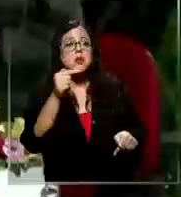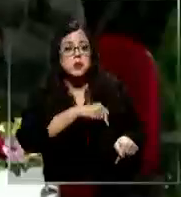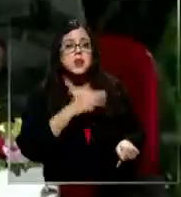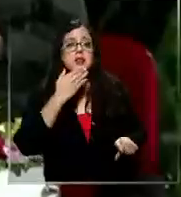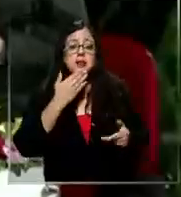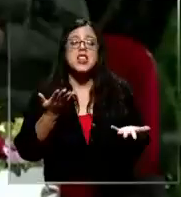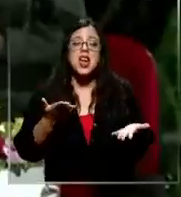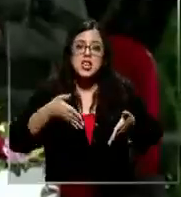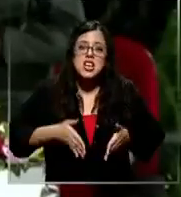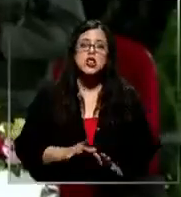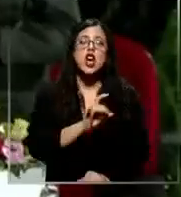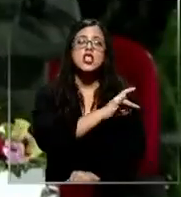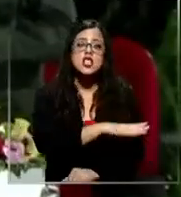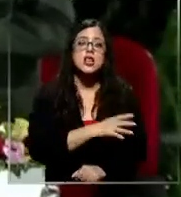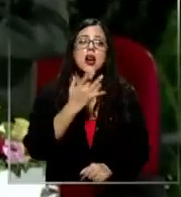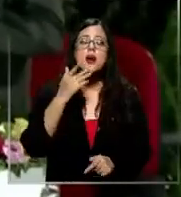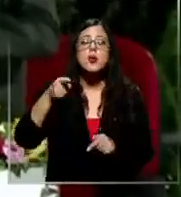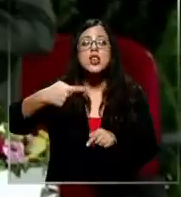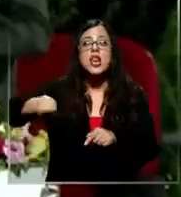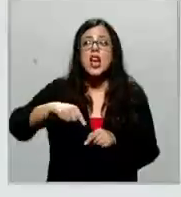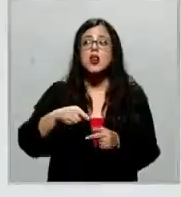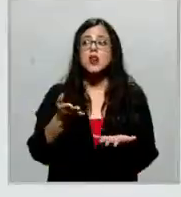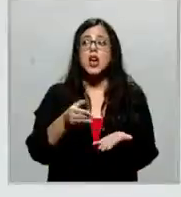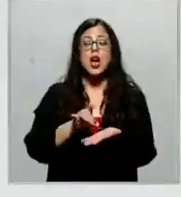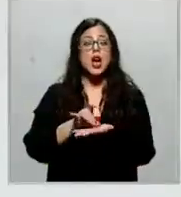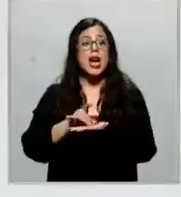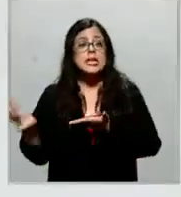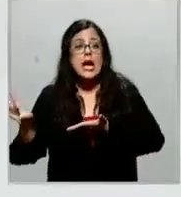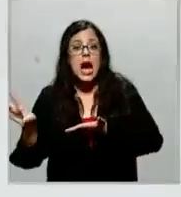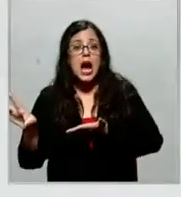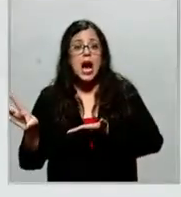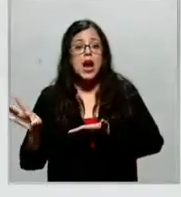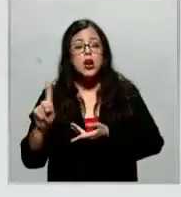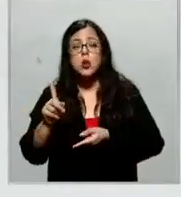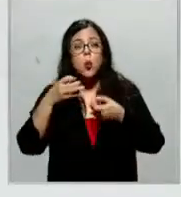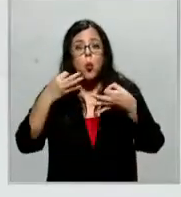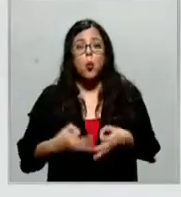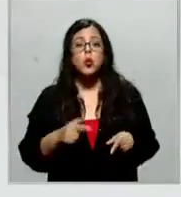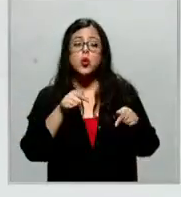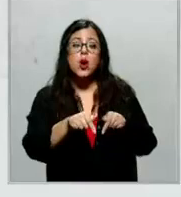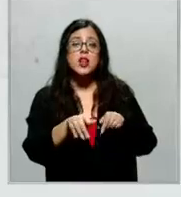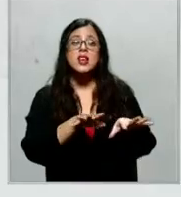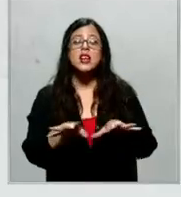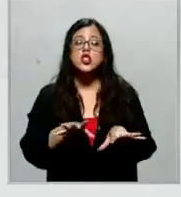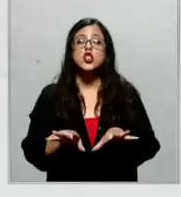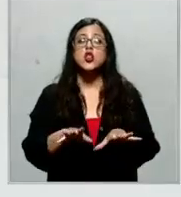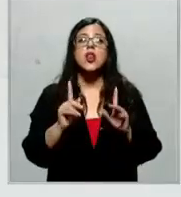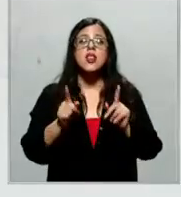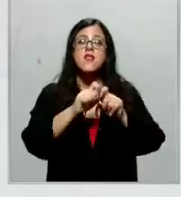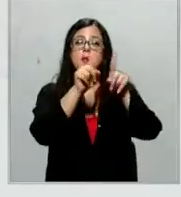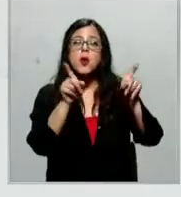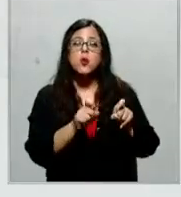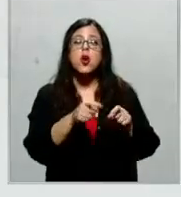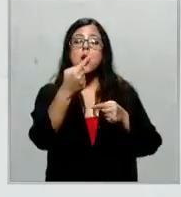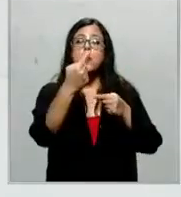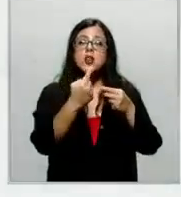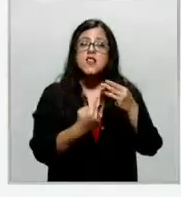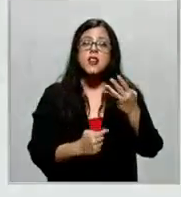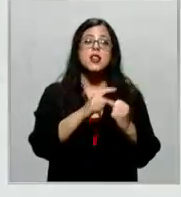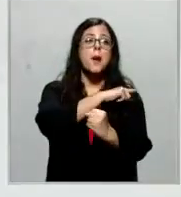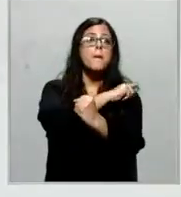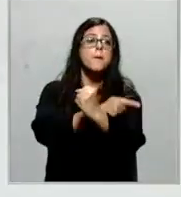nacionalidad, detallando que han sido injustamente expatriados. Una acción como esta debió ser consultada previamente con los distintos poderes del